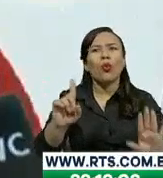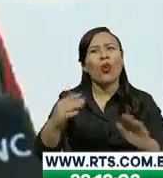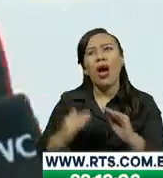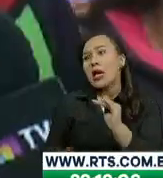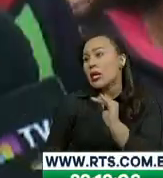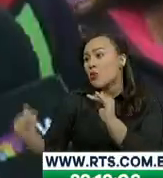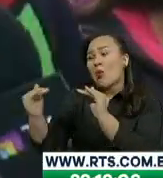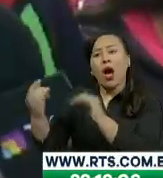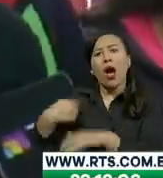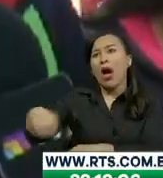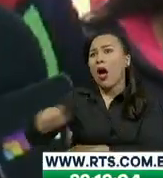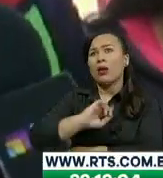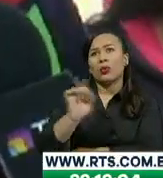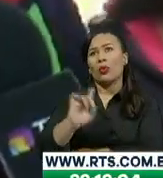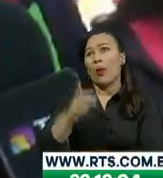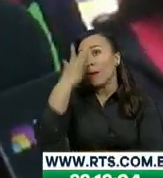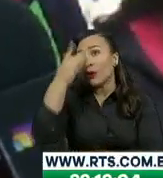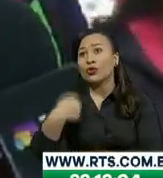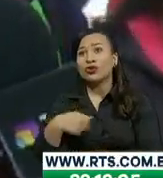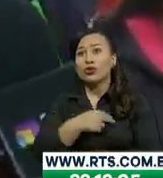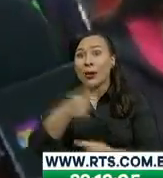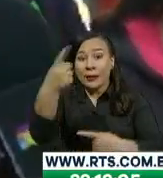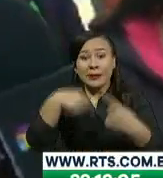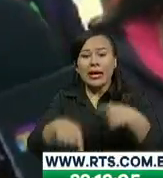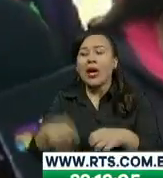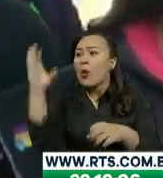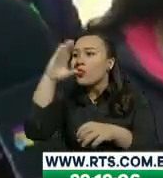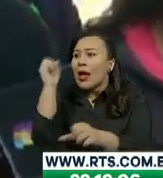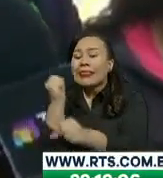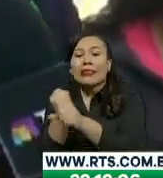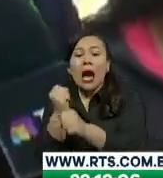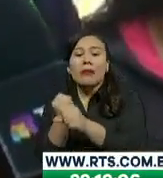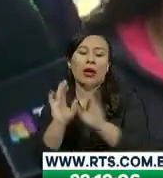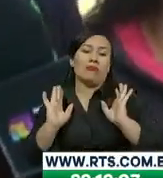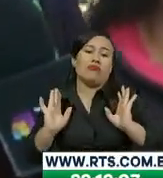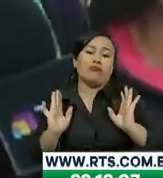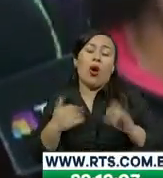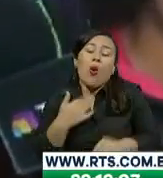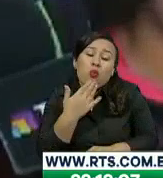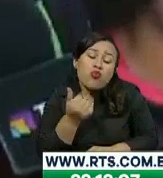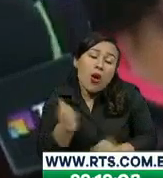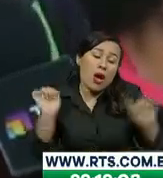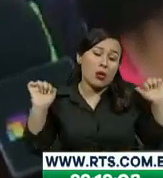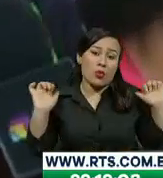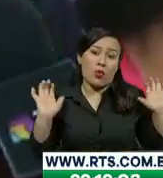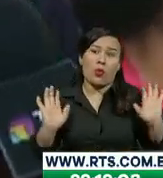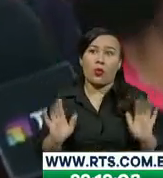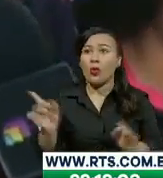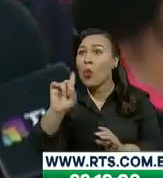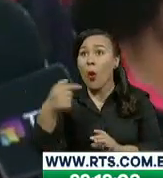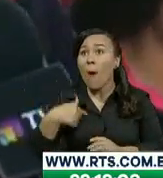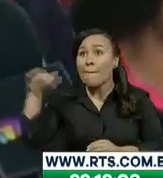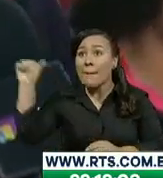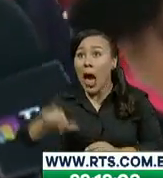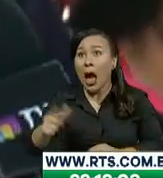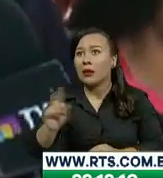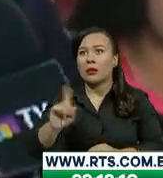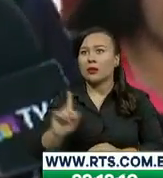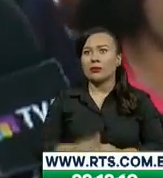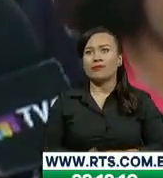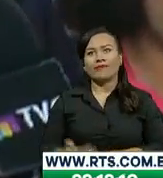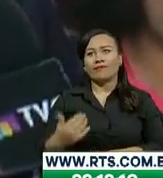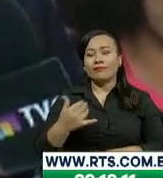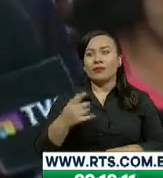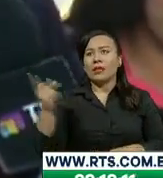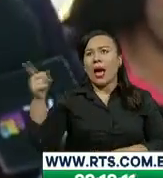somos iguales. Porque nosotros acá venimos con una esperanza, mira, de trabajar, de hacer lo bueno. No venimos a hacer lo malo y en realidad yo no estoy de